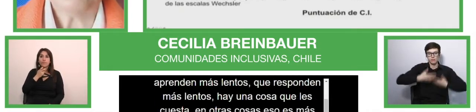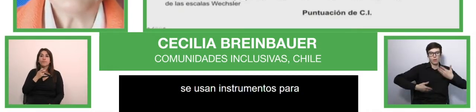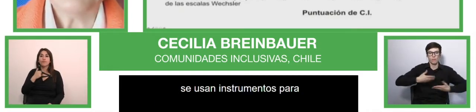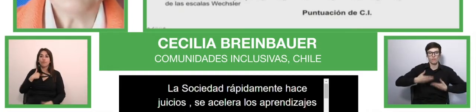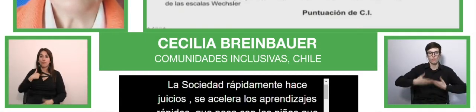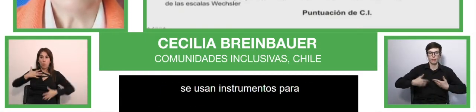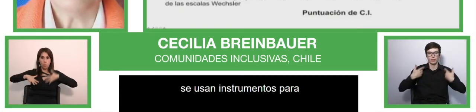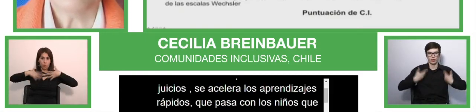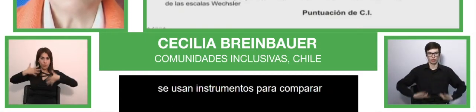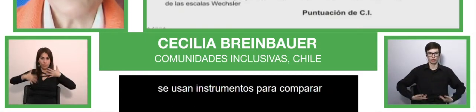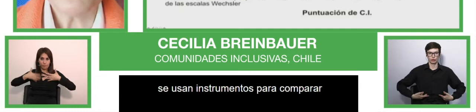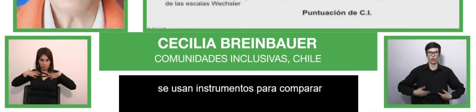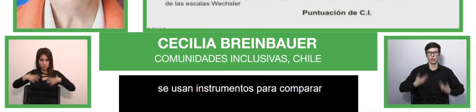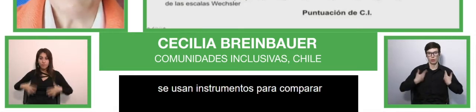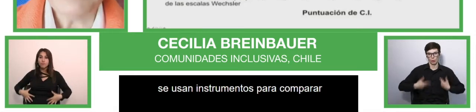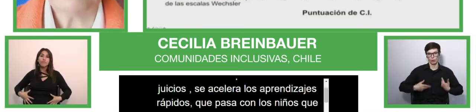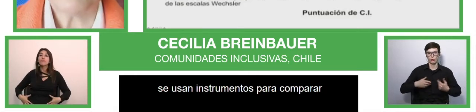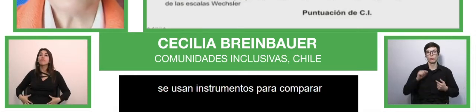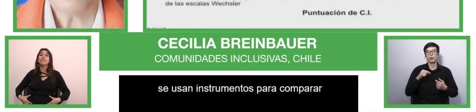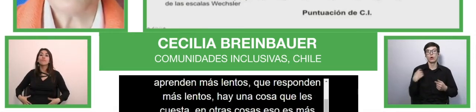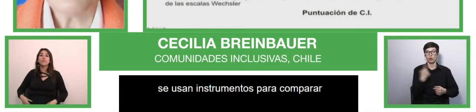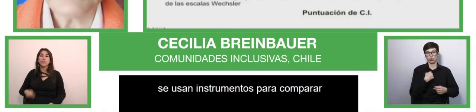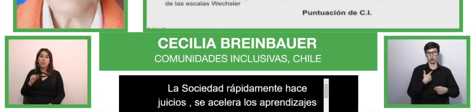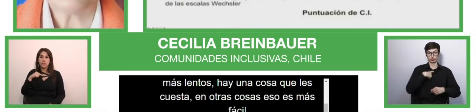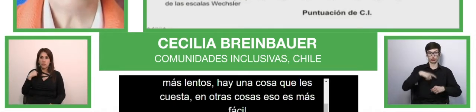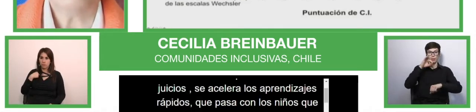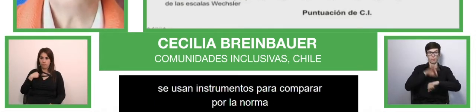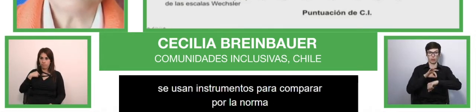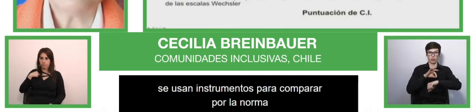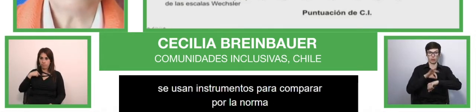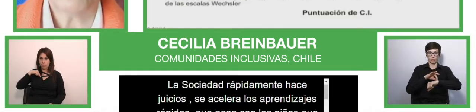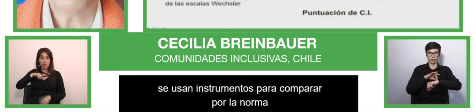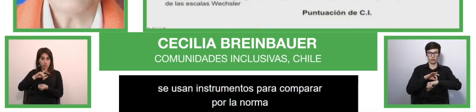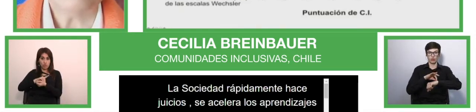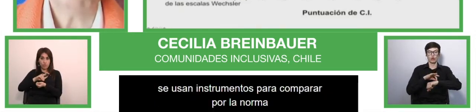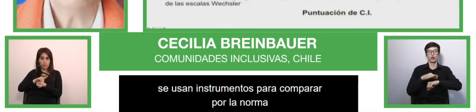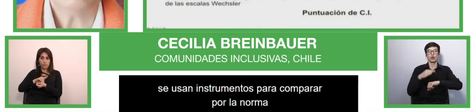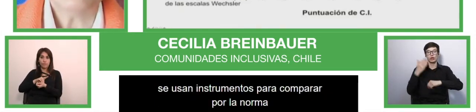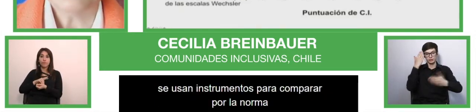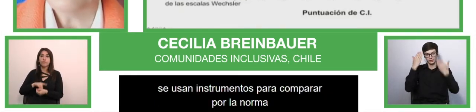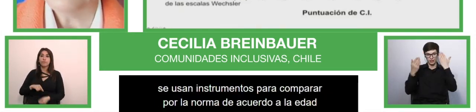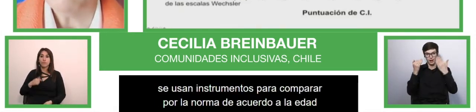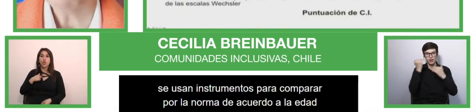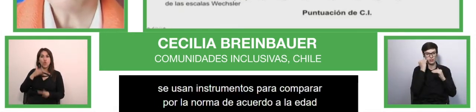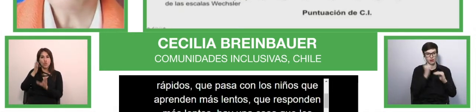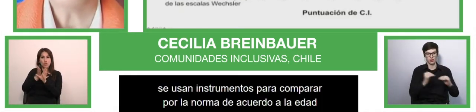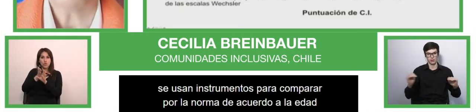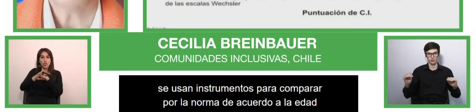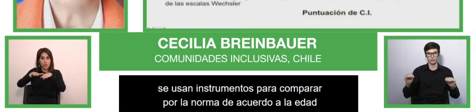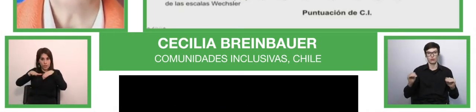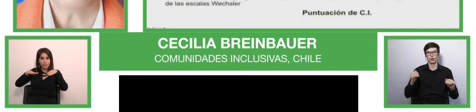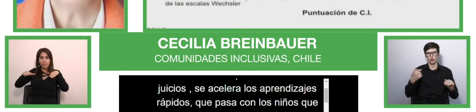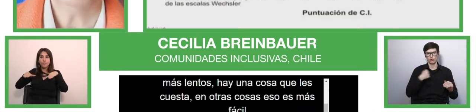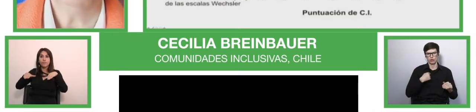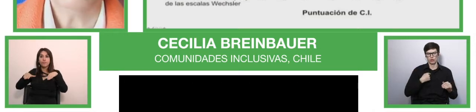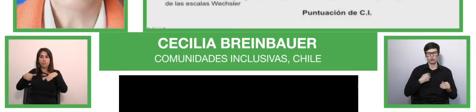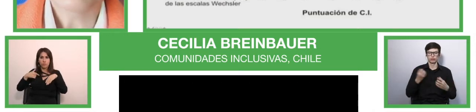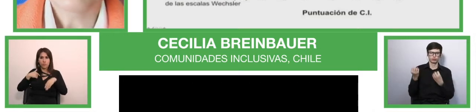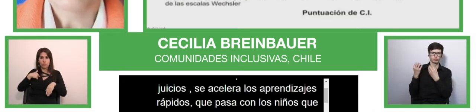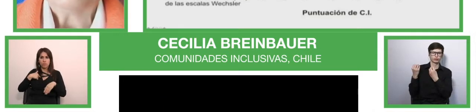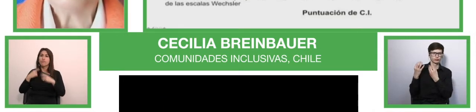modelo médico y yo soy médico de hecho soy psiquiatra infanto-juvenil y me formé en este modelo